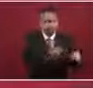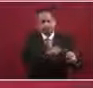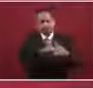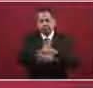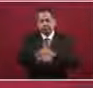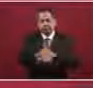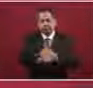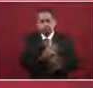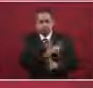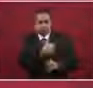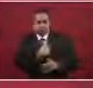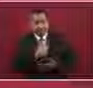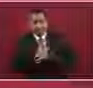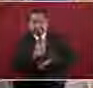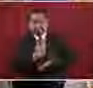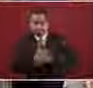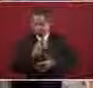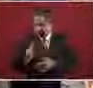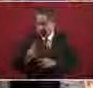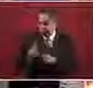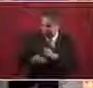reciben amenazas